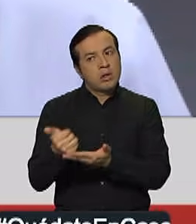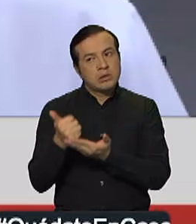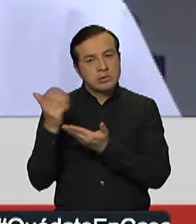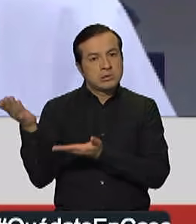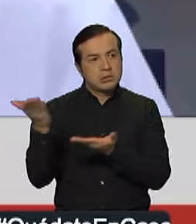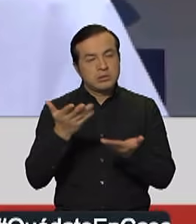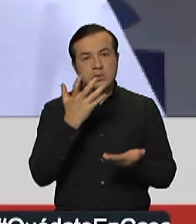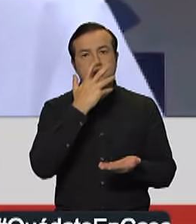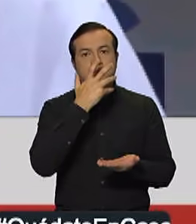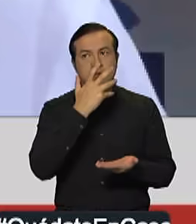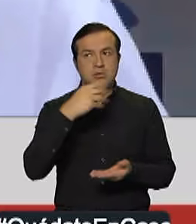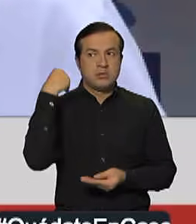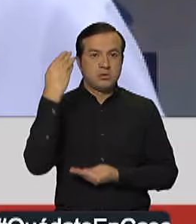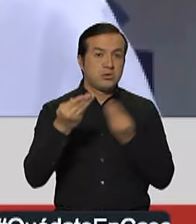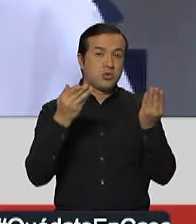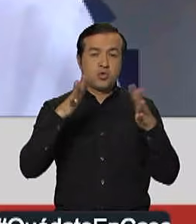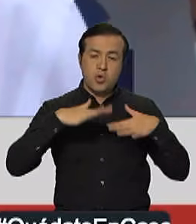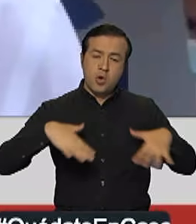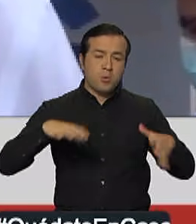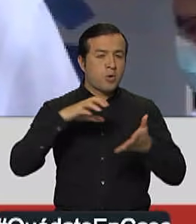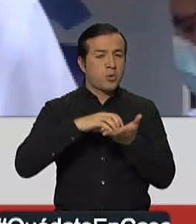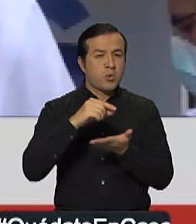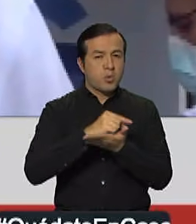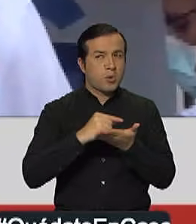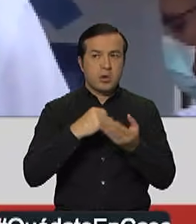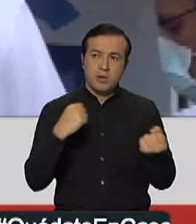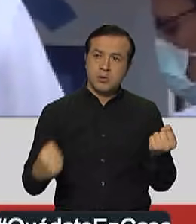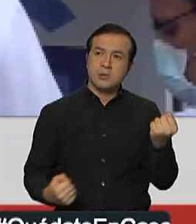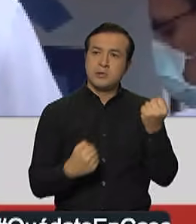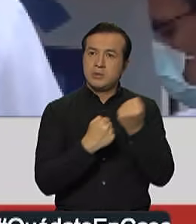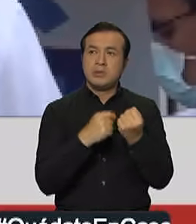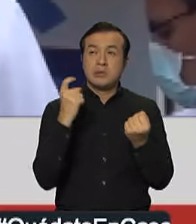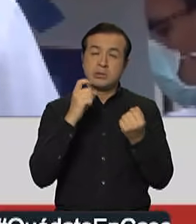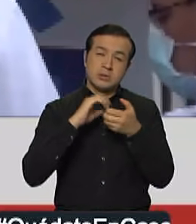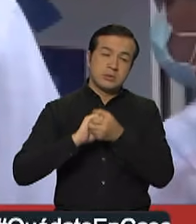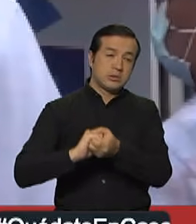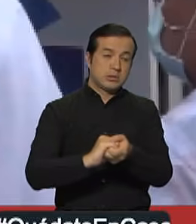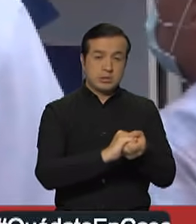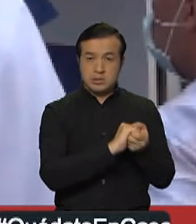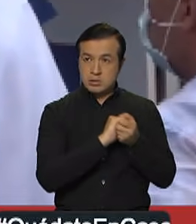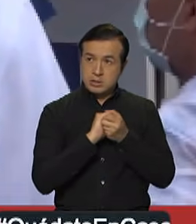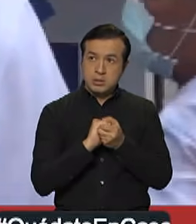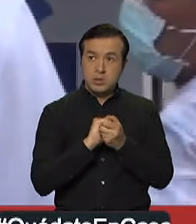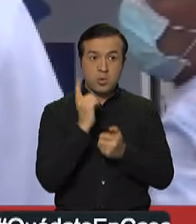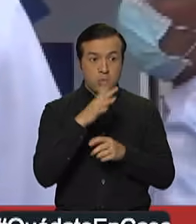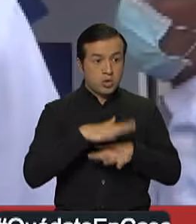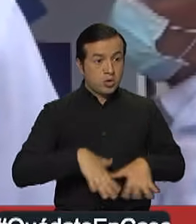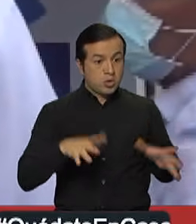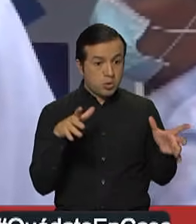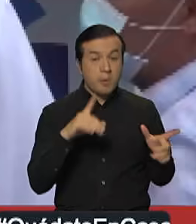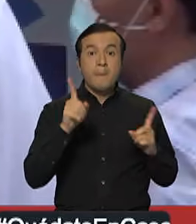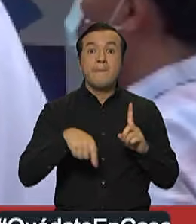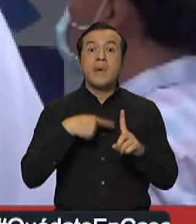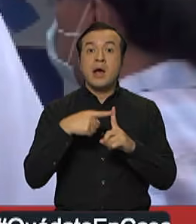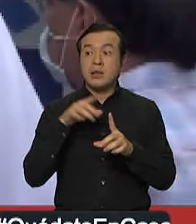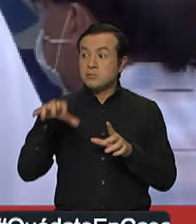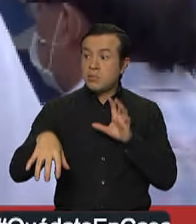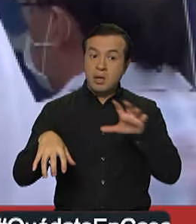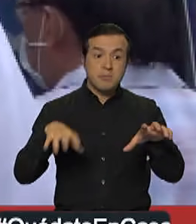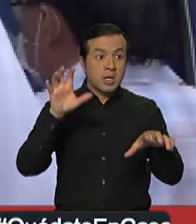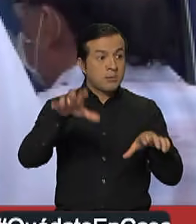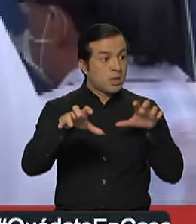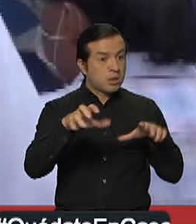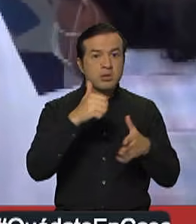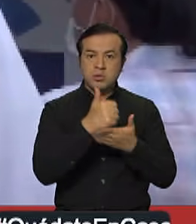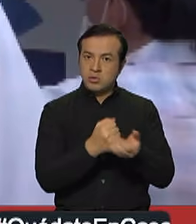la gente, en todo el Guayas, un apoyo que estamos dando. Hay que ser solidarios, no solamente con la gente de nuestro cantón, sino con los cantones vecinos, y lo